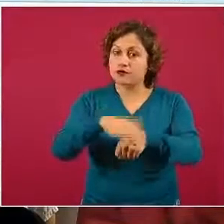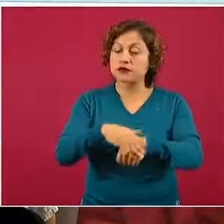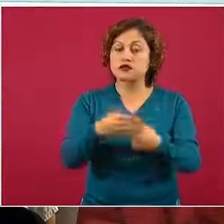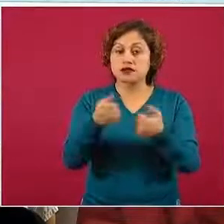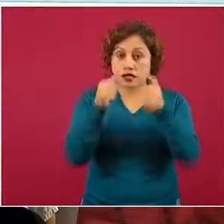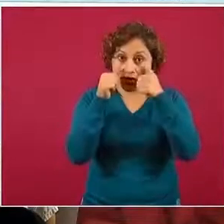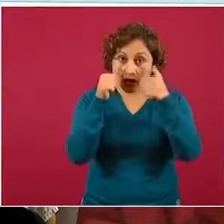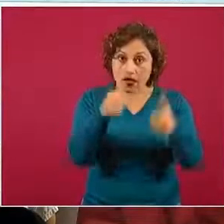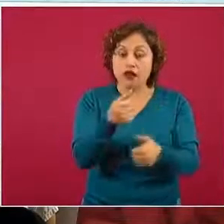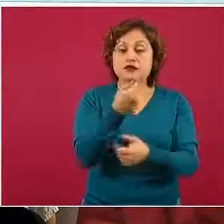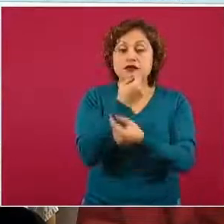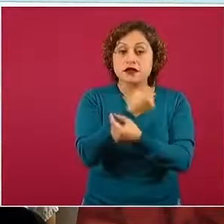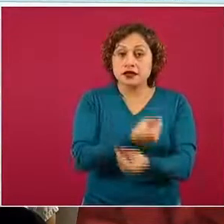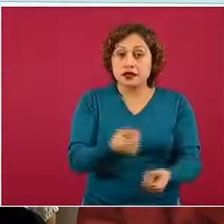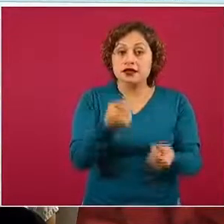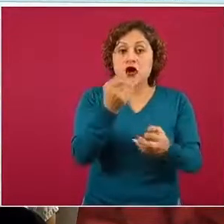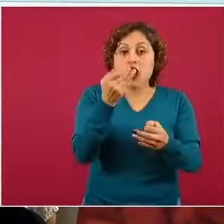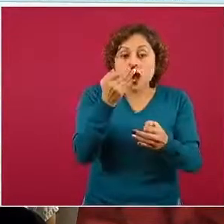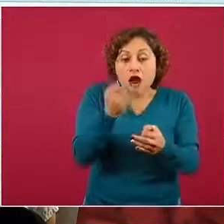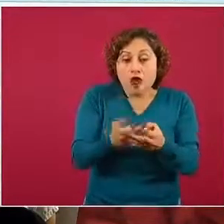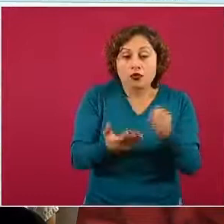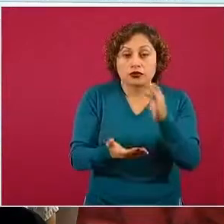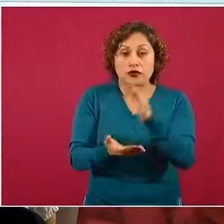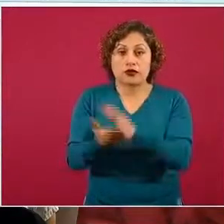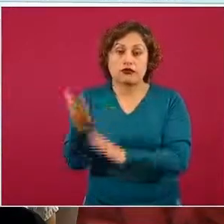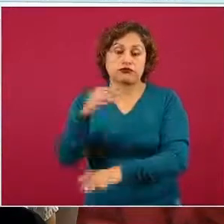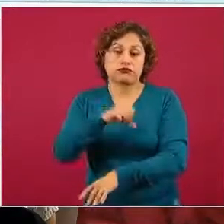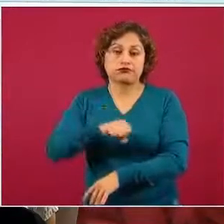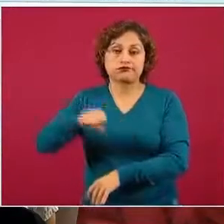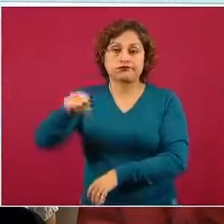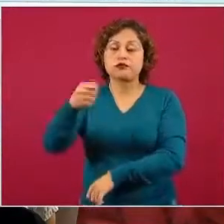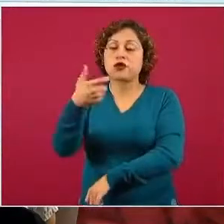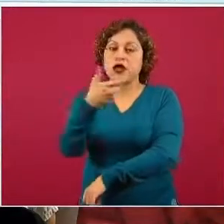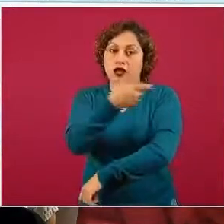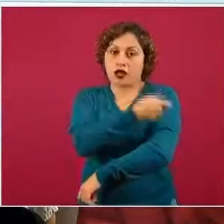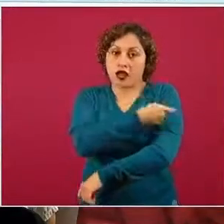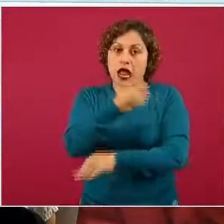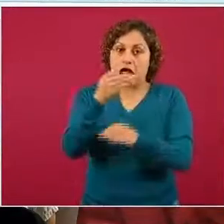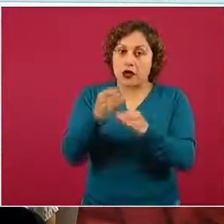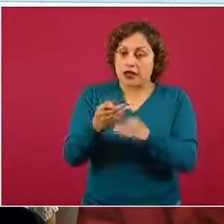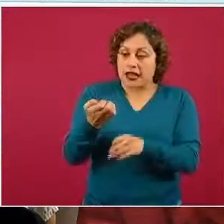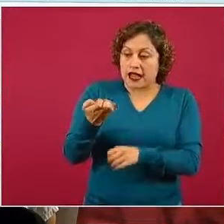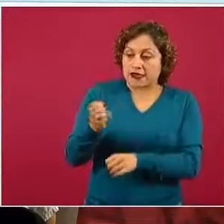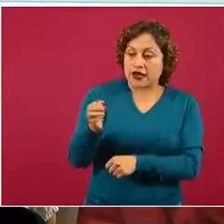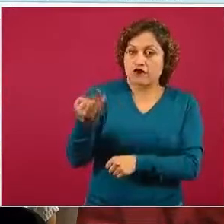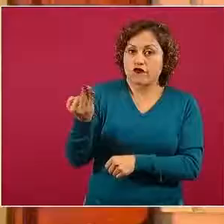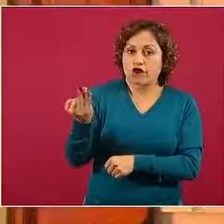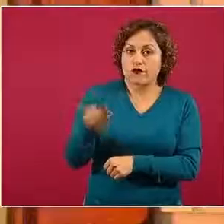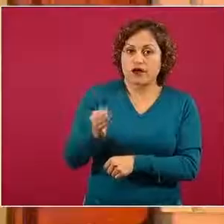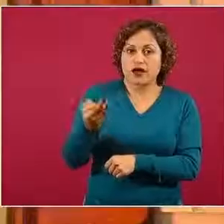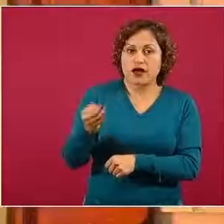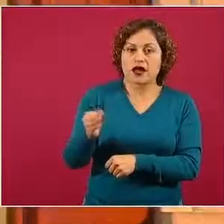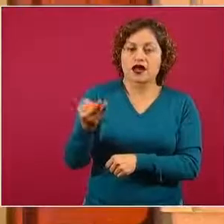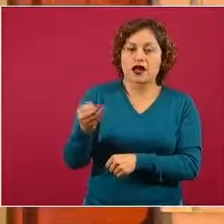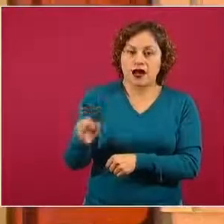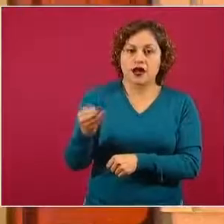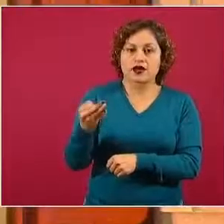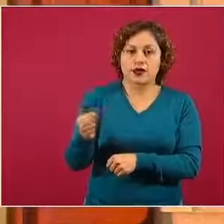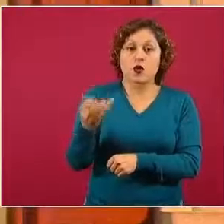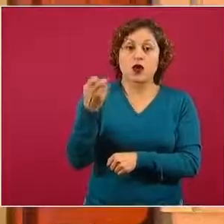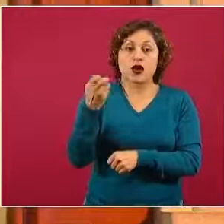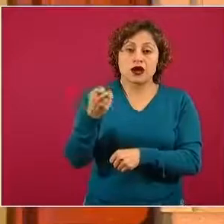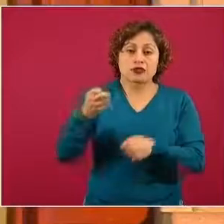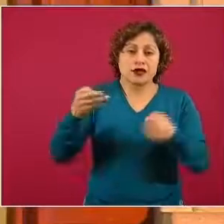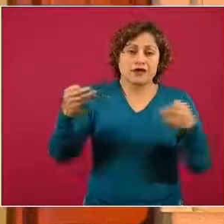posible. Estamos apenas por entrar, sobre todo en el mes de enero y febrero, a los meses que año con año es cuando